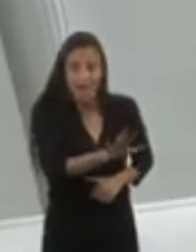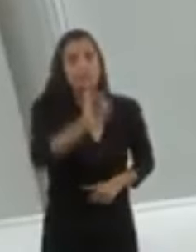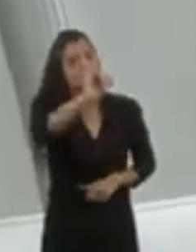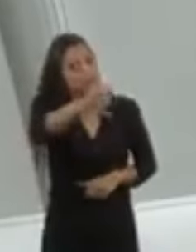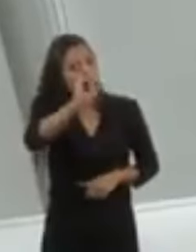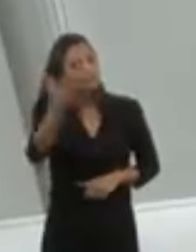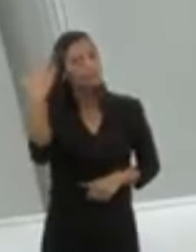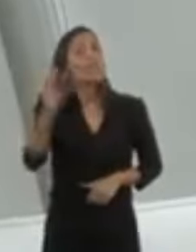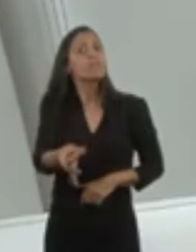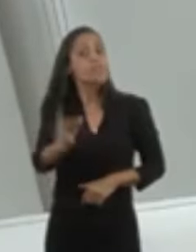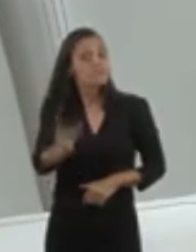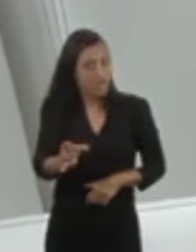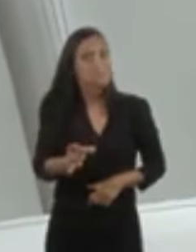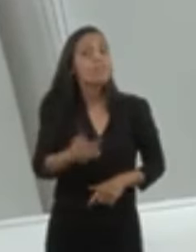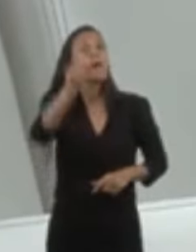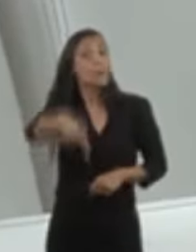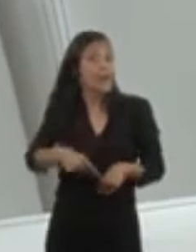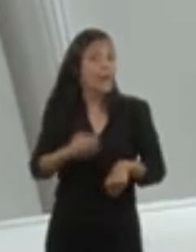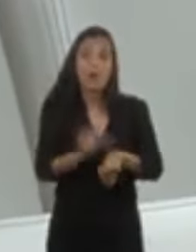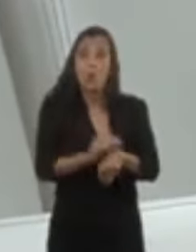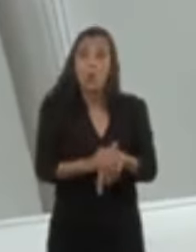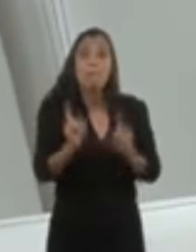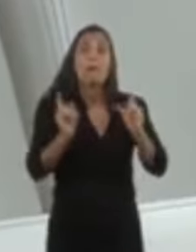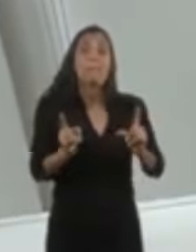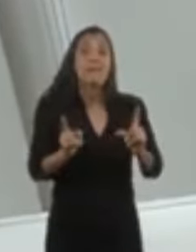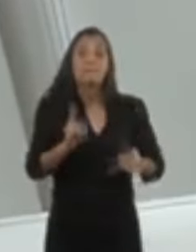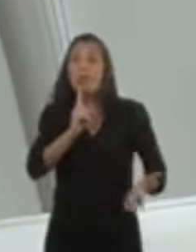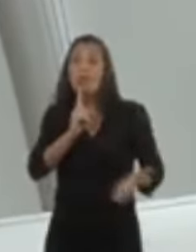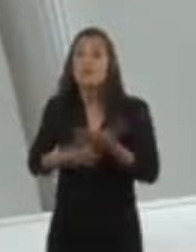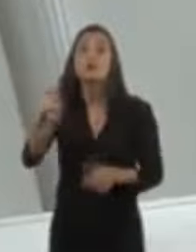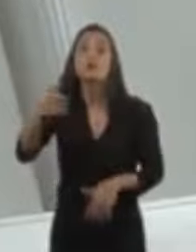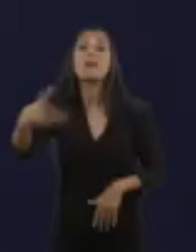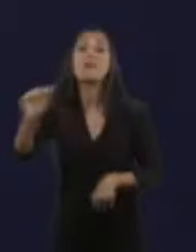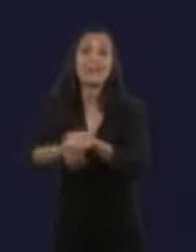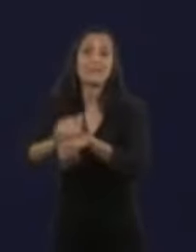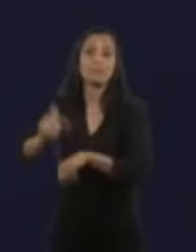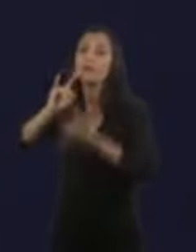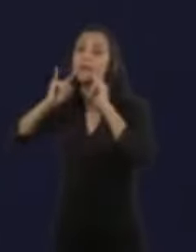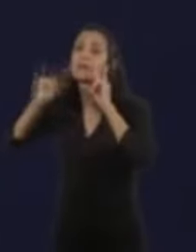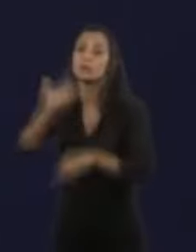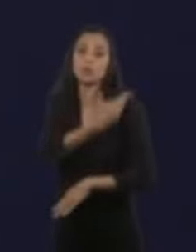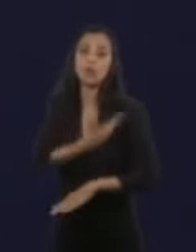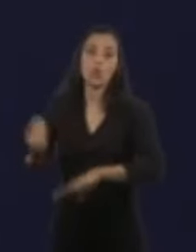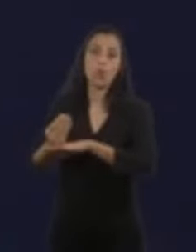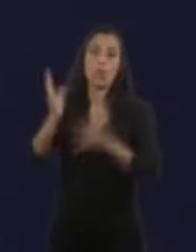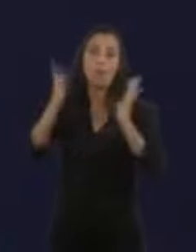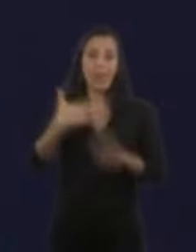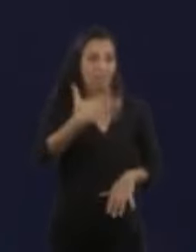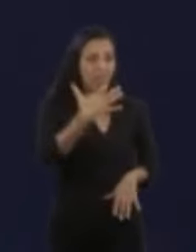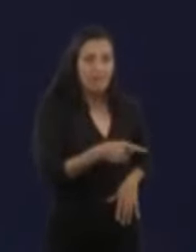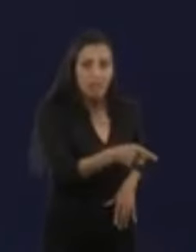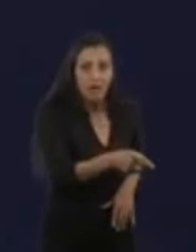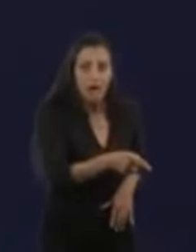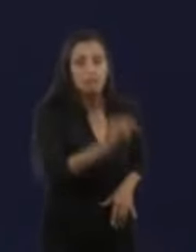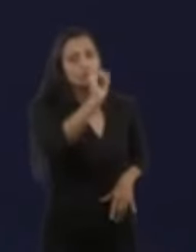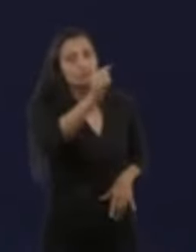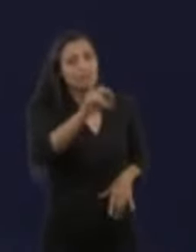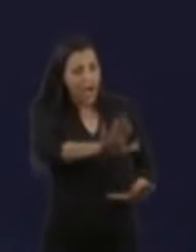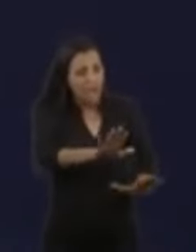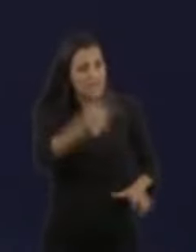diciembre corresponde efectivamente a lo que generó Javier Miley en serio me decís es es tu análisis del porqué de la